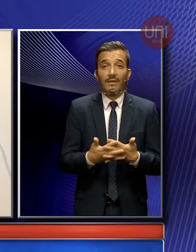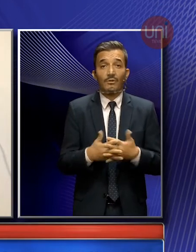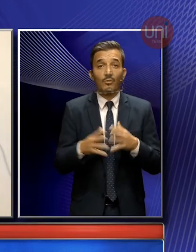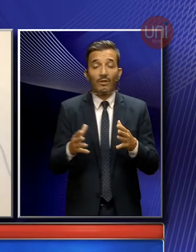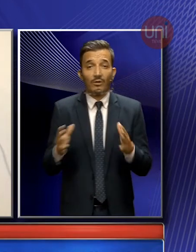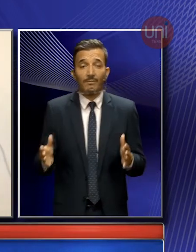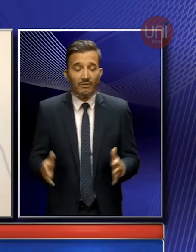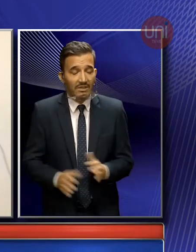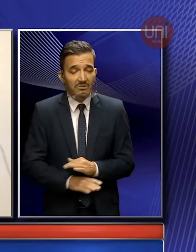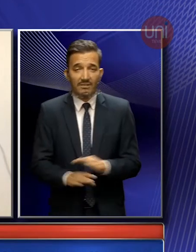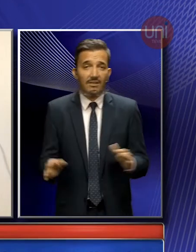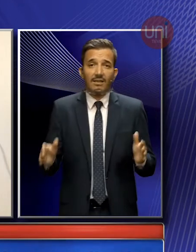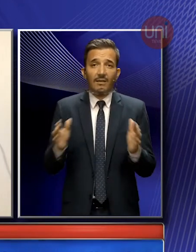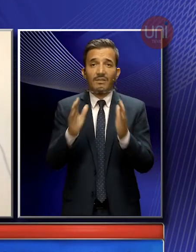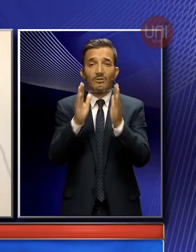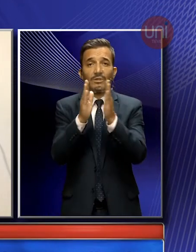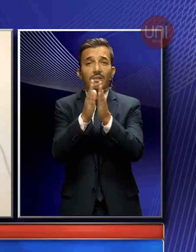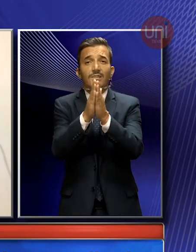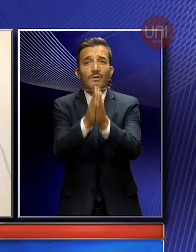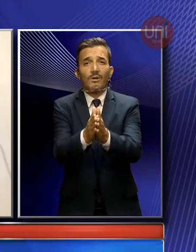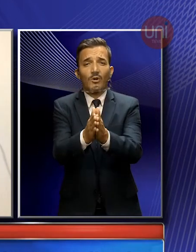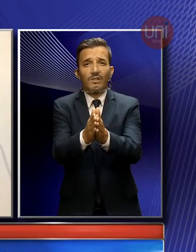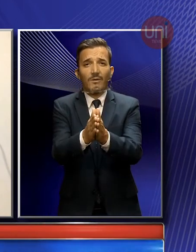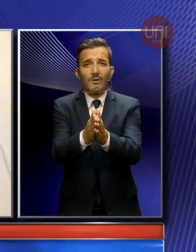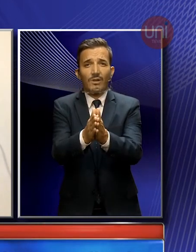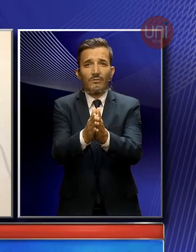preocupados con respecto a otras cosas? Realmente sorprende. Sí. Ya volvemos con el tema